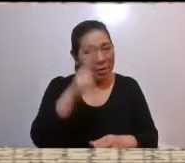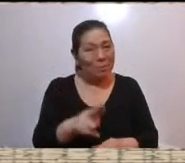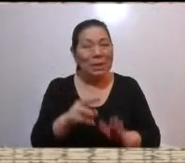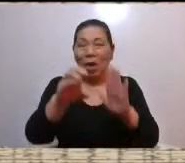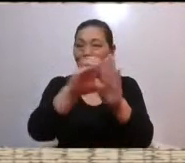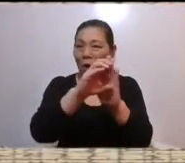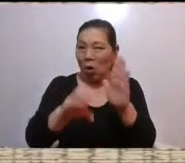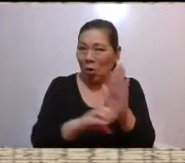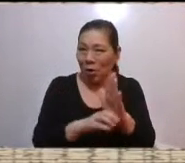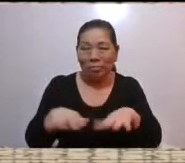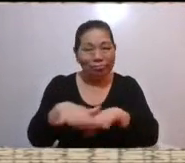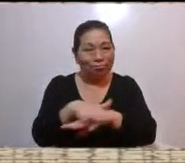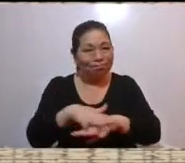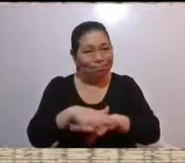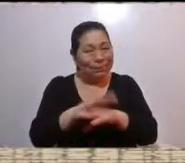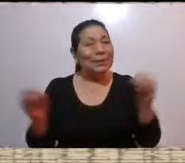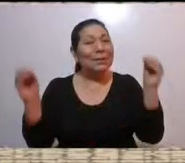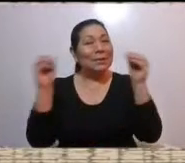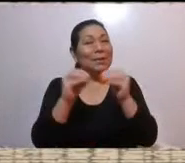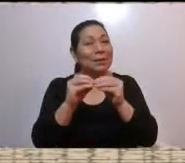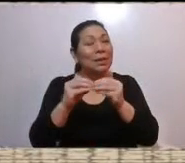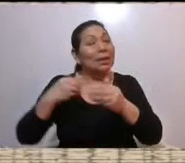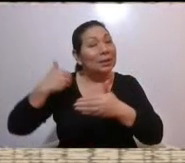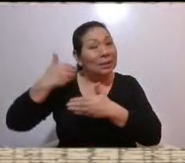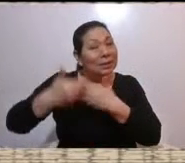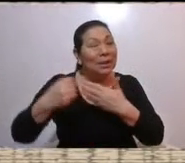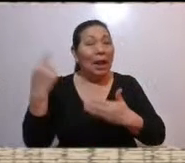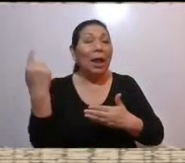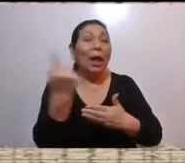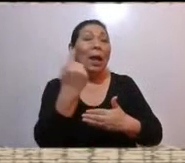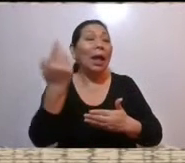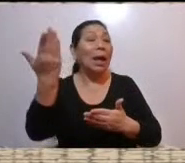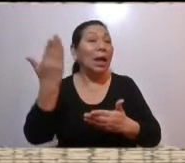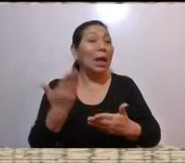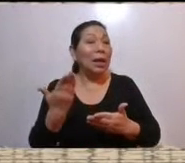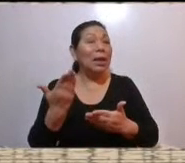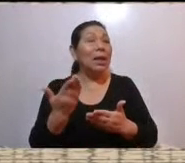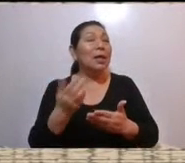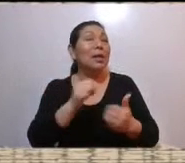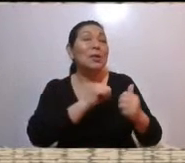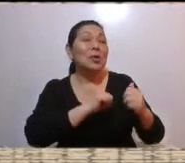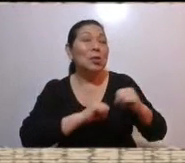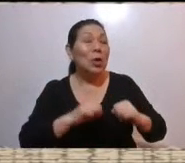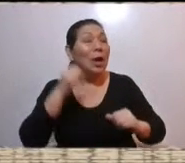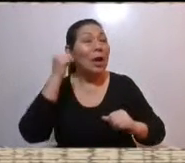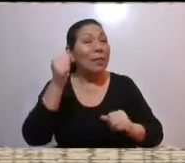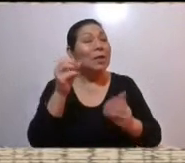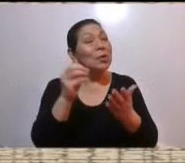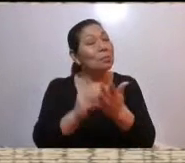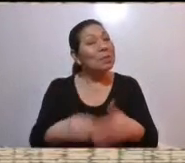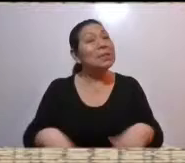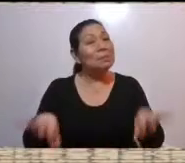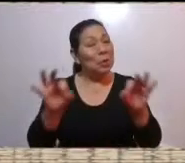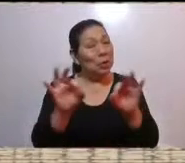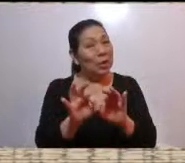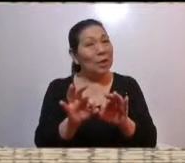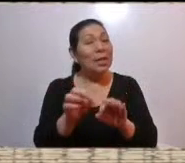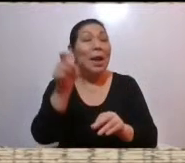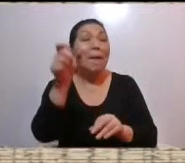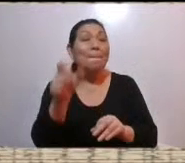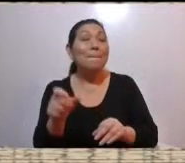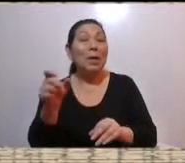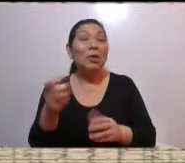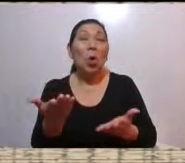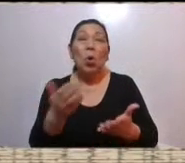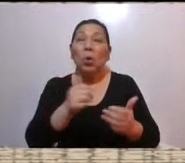cosas inconstitucional, busca reparar esa situación genérica de, digamos, afectación de los derechos